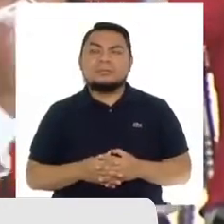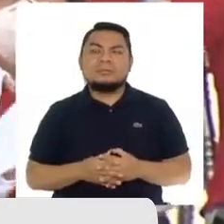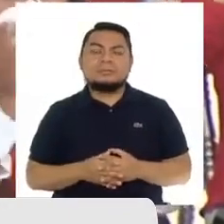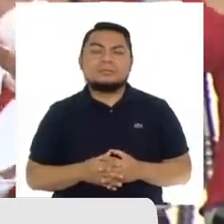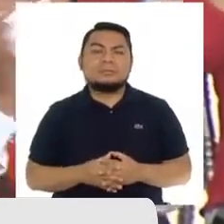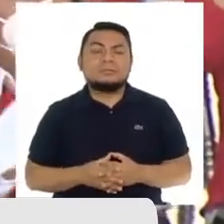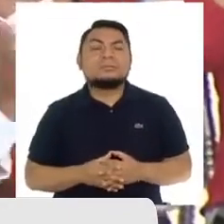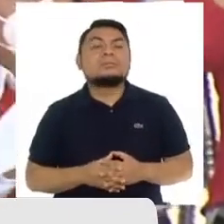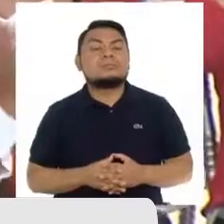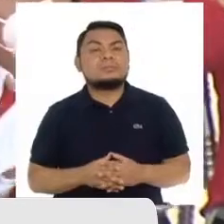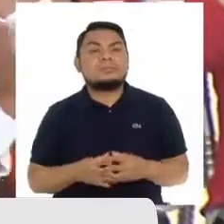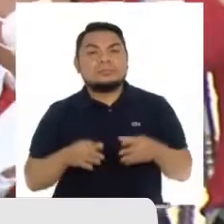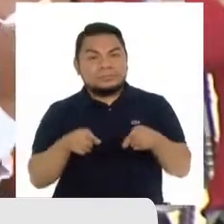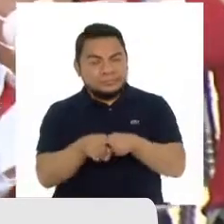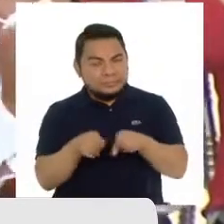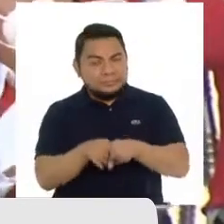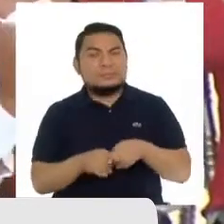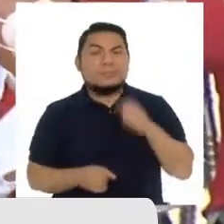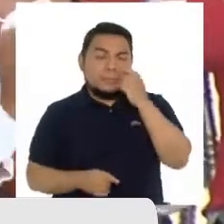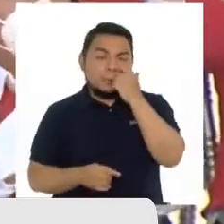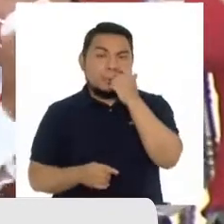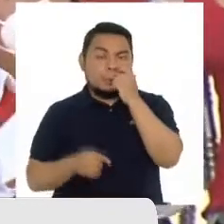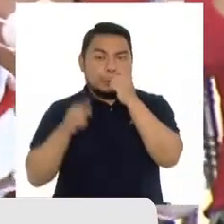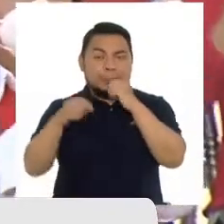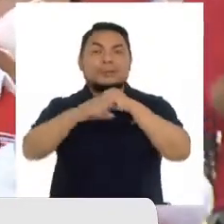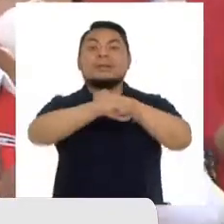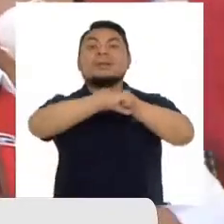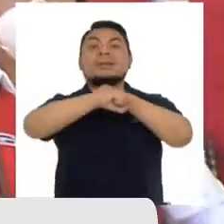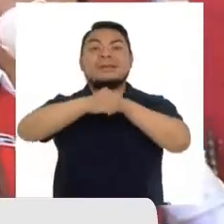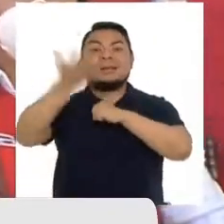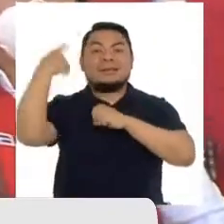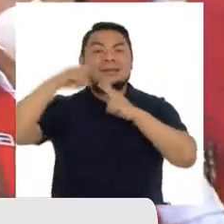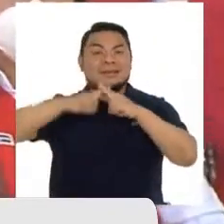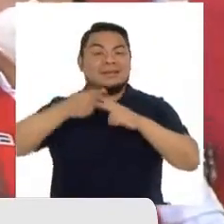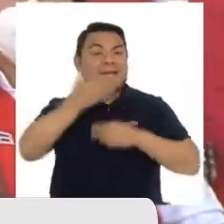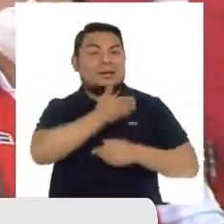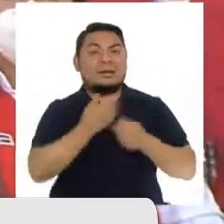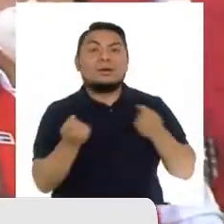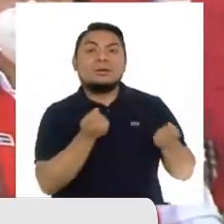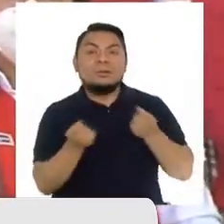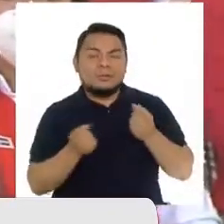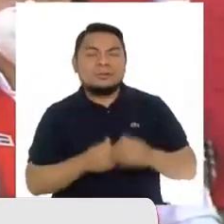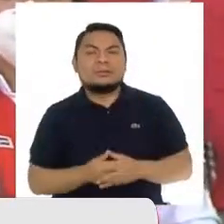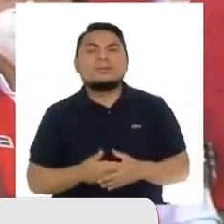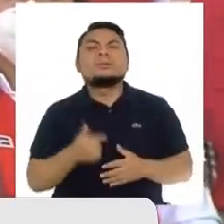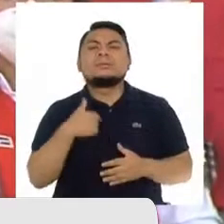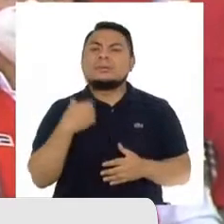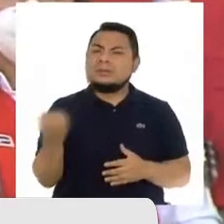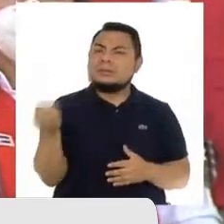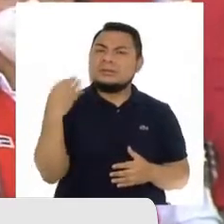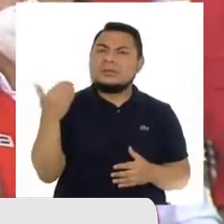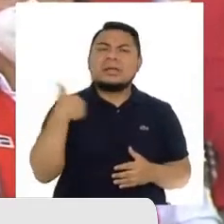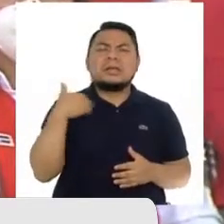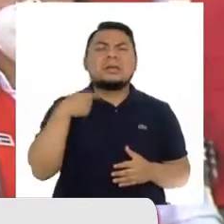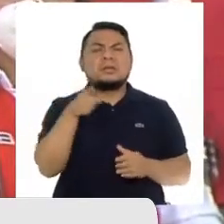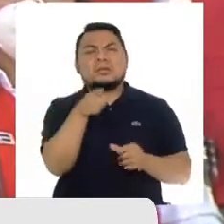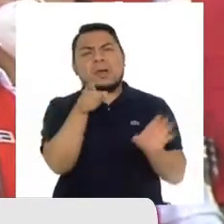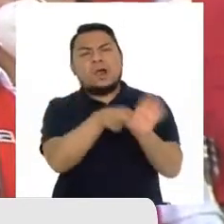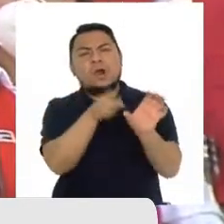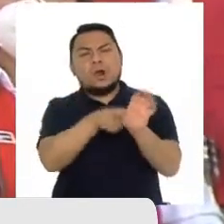también desde la campaña y al iniciar este gobierno me decían comunista